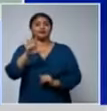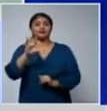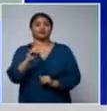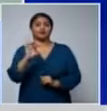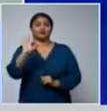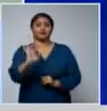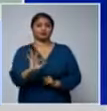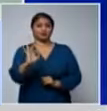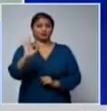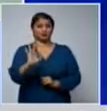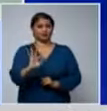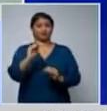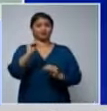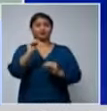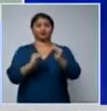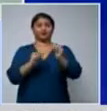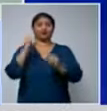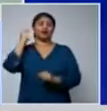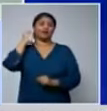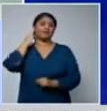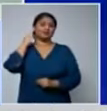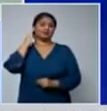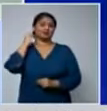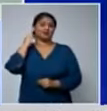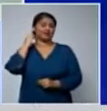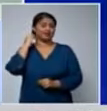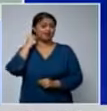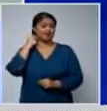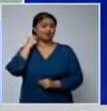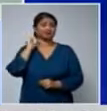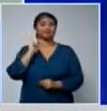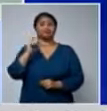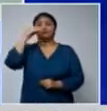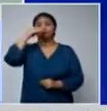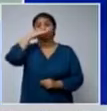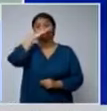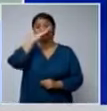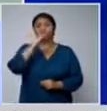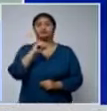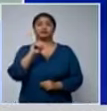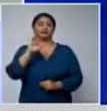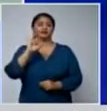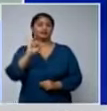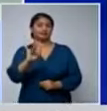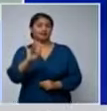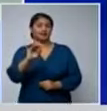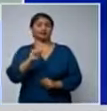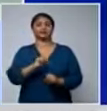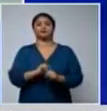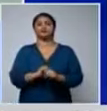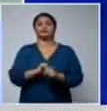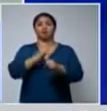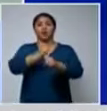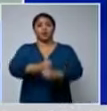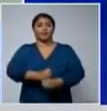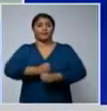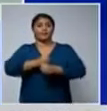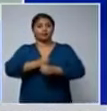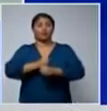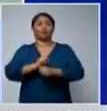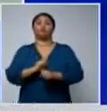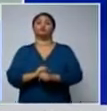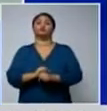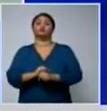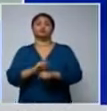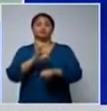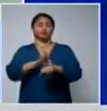Le sigue Manzanillo, con 9, Guisa con 7, homicidio cauto con 3 cada uno,